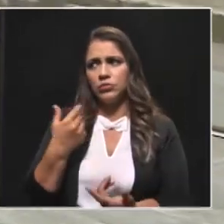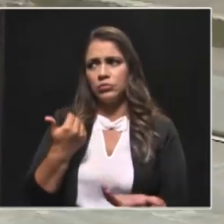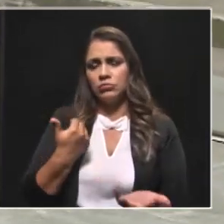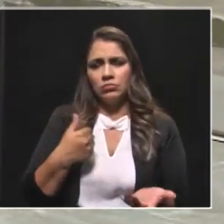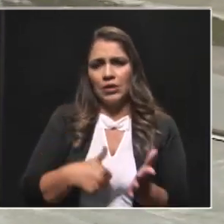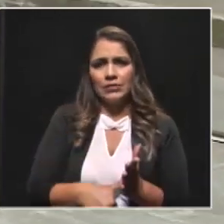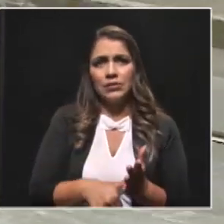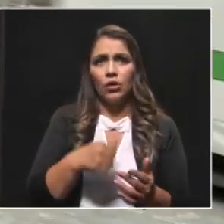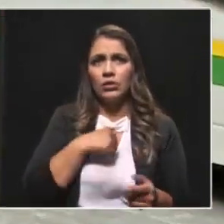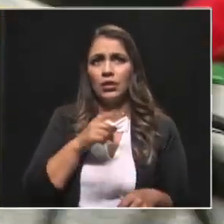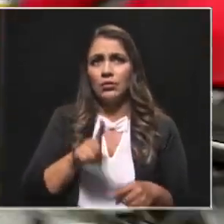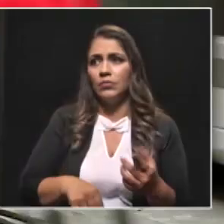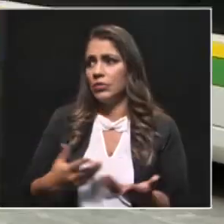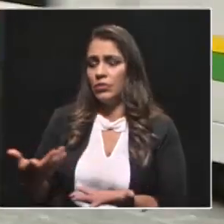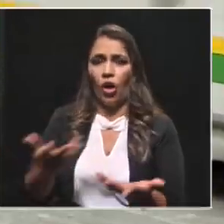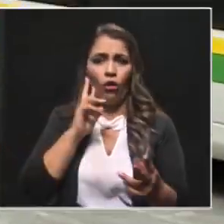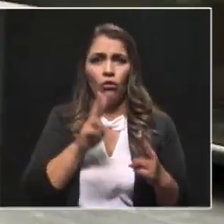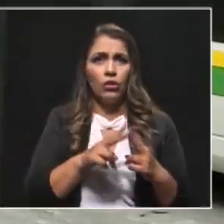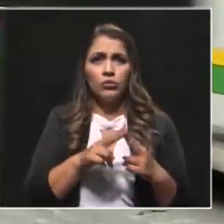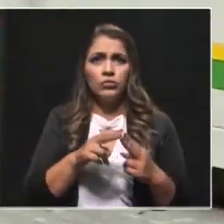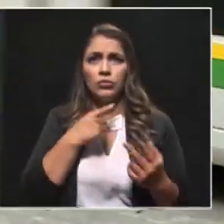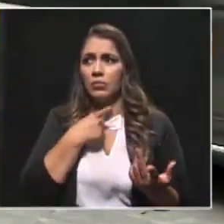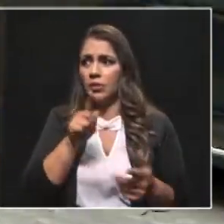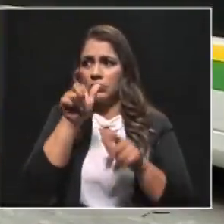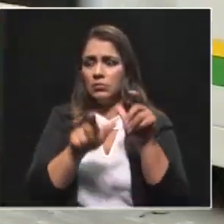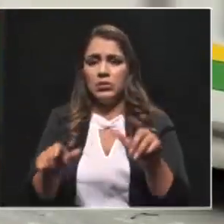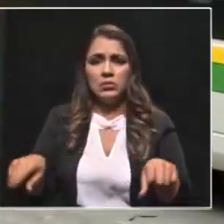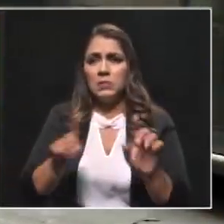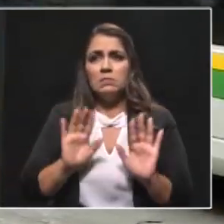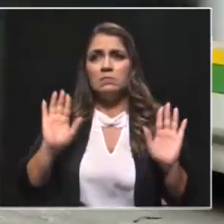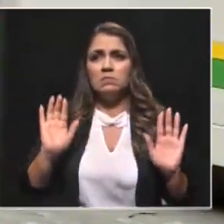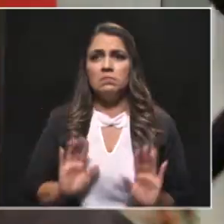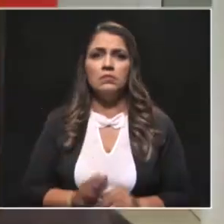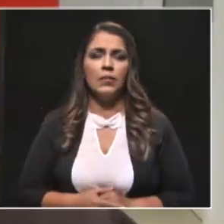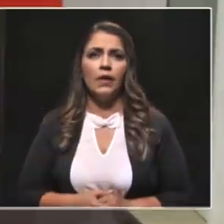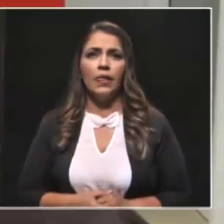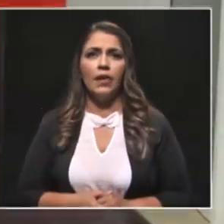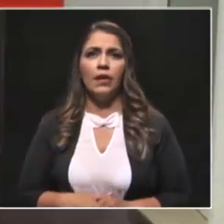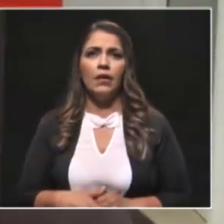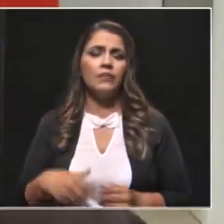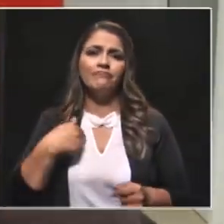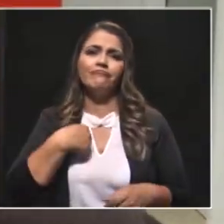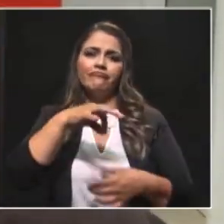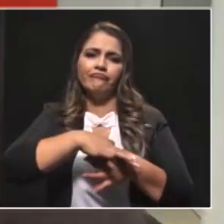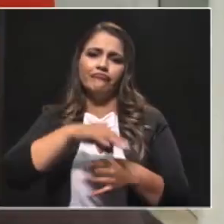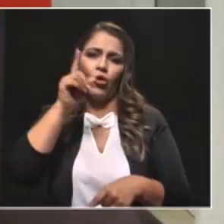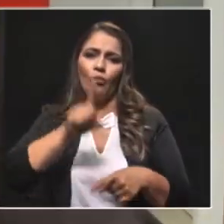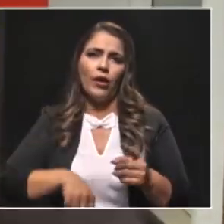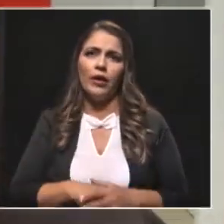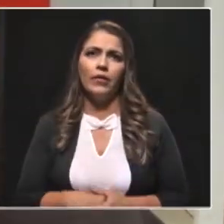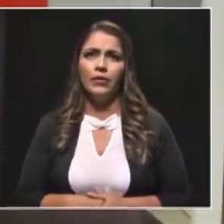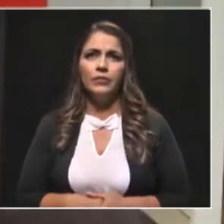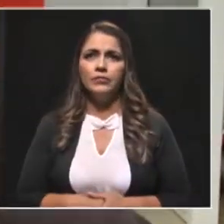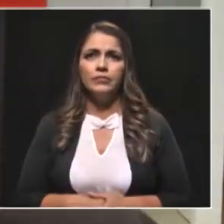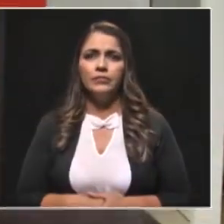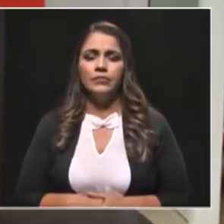votaría, si tuviera la capacidad de votar, no votaría porque no me gusta ninguno de los candidatos. No tengo documentación para votar, no estoy preparado